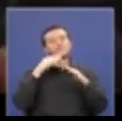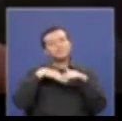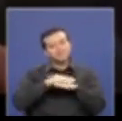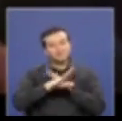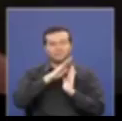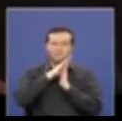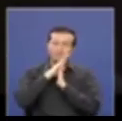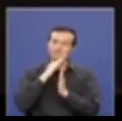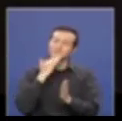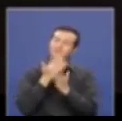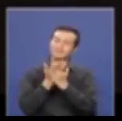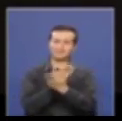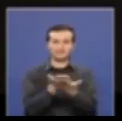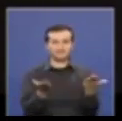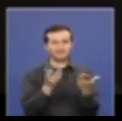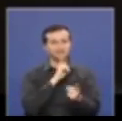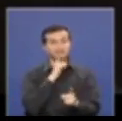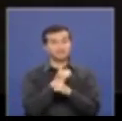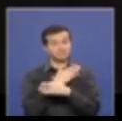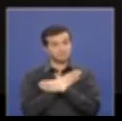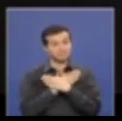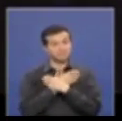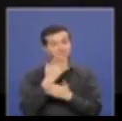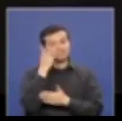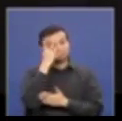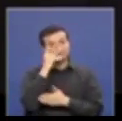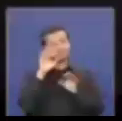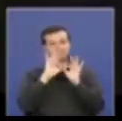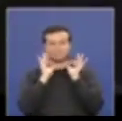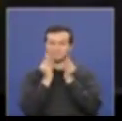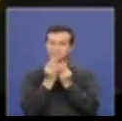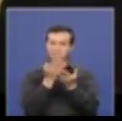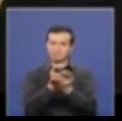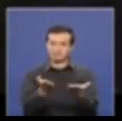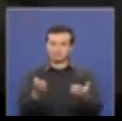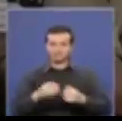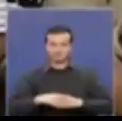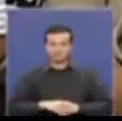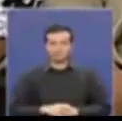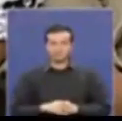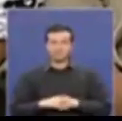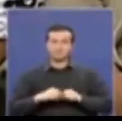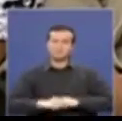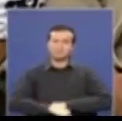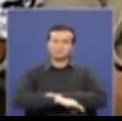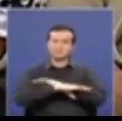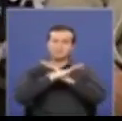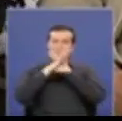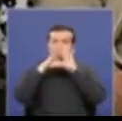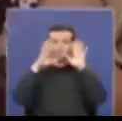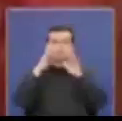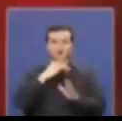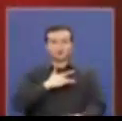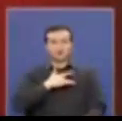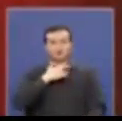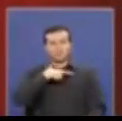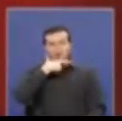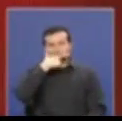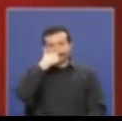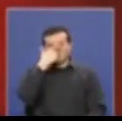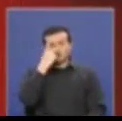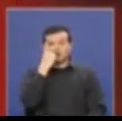vivienda, Don Hugo y Doña Cruz. Y felicitaciones por esa hermosa familia. De mañana, a mí me da vergüenza pues llegar a